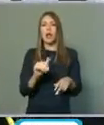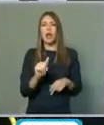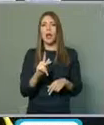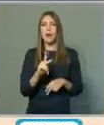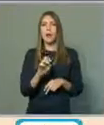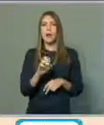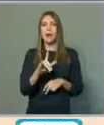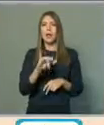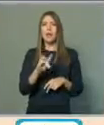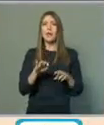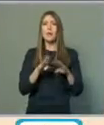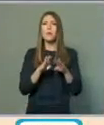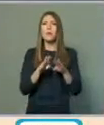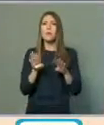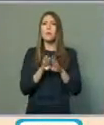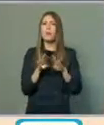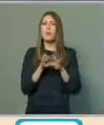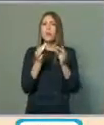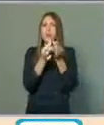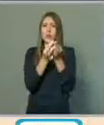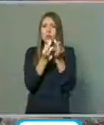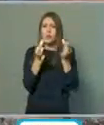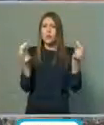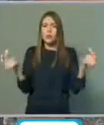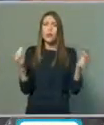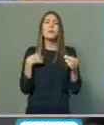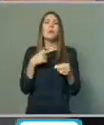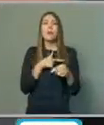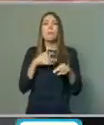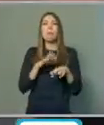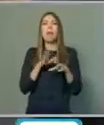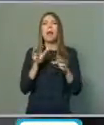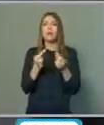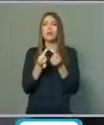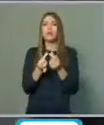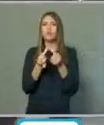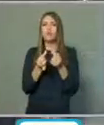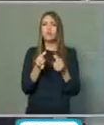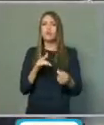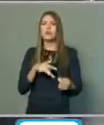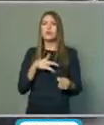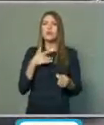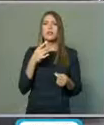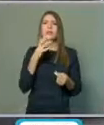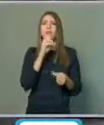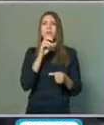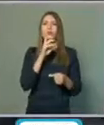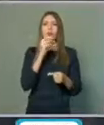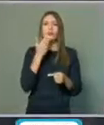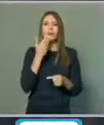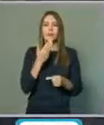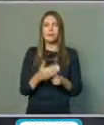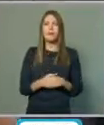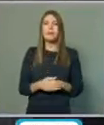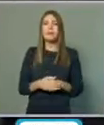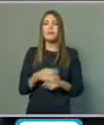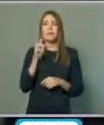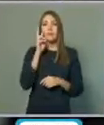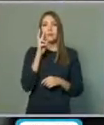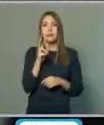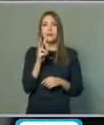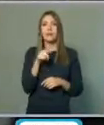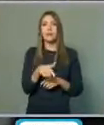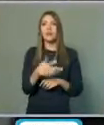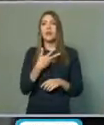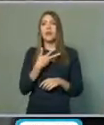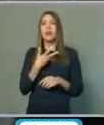como muy delgadito. A mí me gusta más grueso, que se sienta, ¿verdad? Que se sienta en la boca. Lo que voy a hacer aquí, ojo, aquí hay